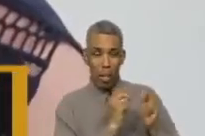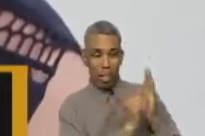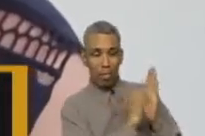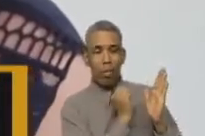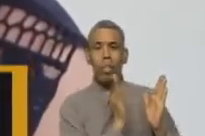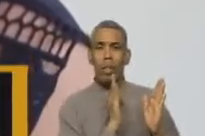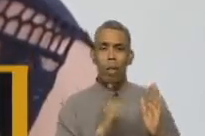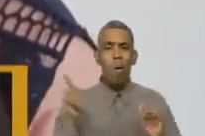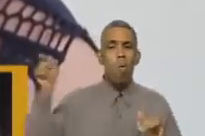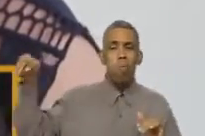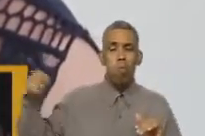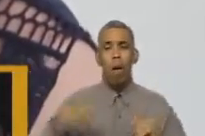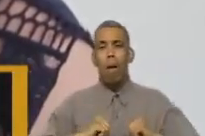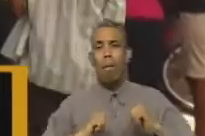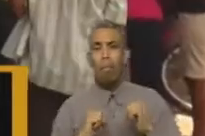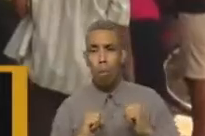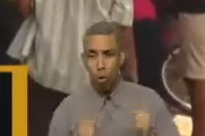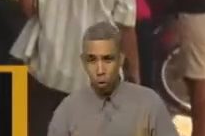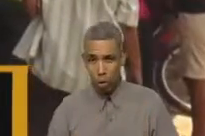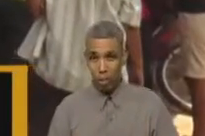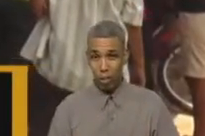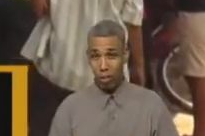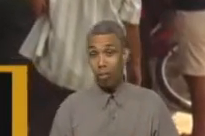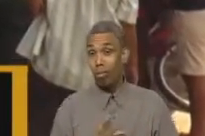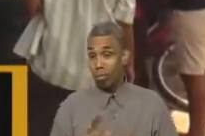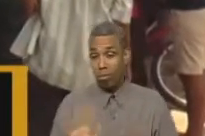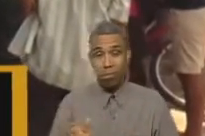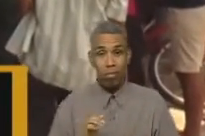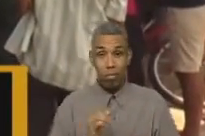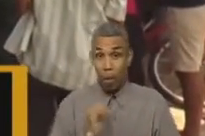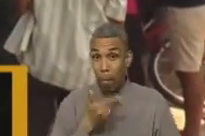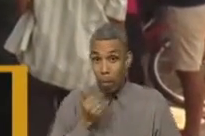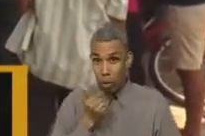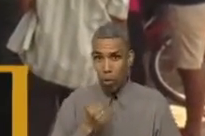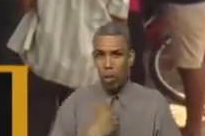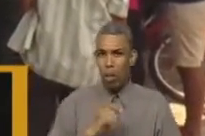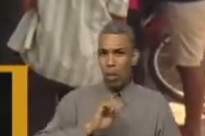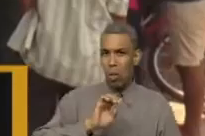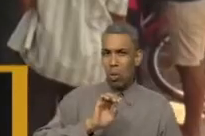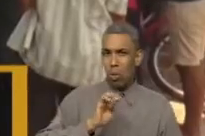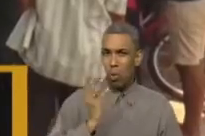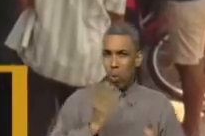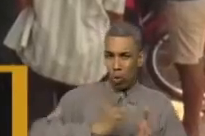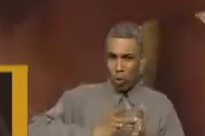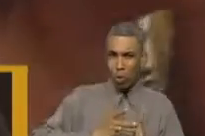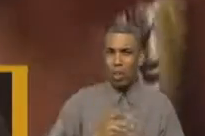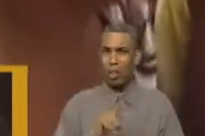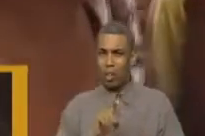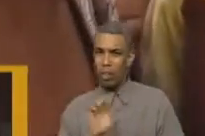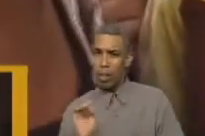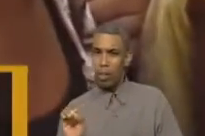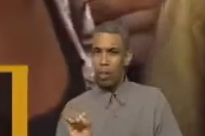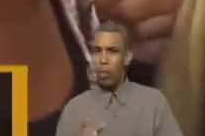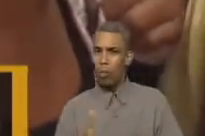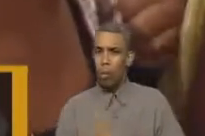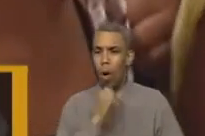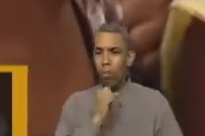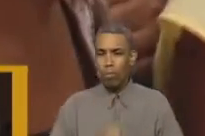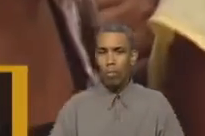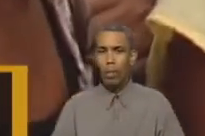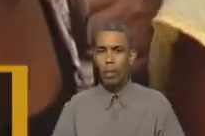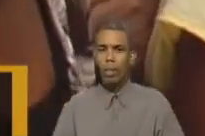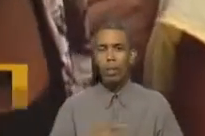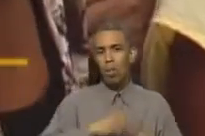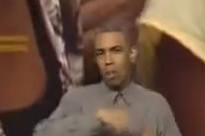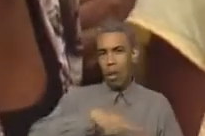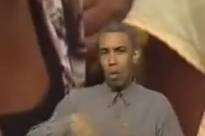hacer todo un trámite para después desbloquearlo. 4.387 adultos mayores de Barranca Bermeja reciben esta asistencia económica